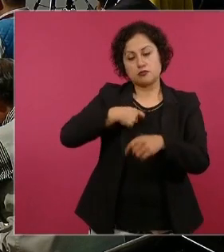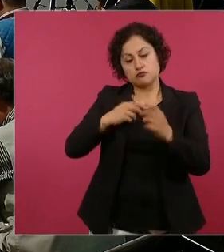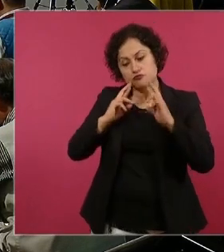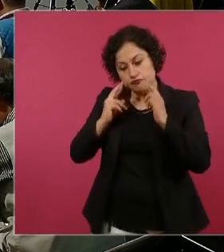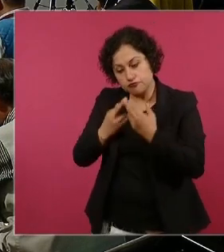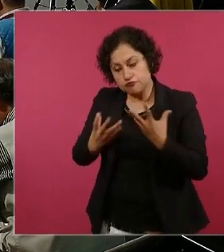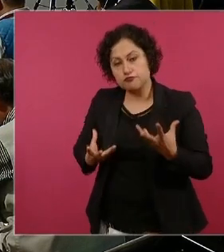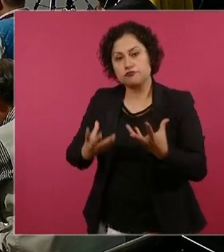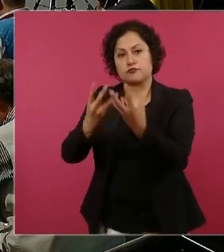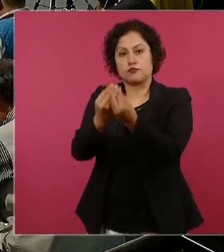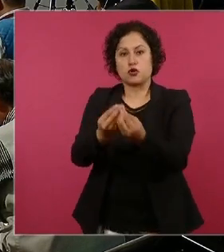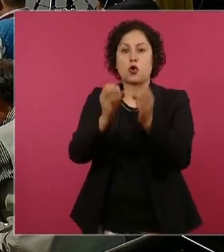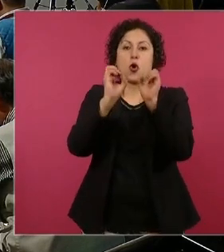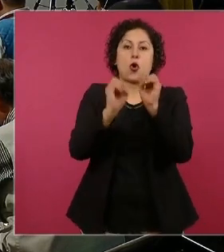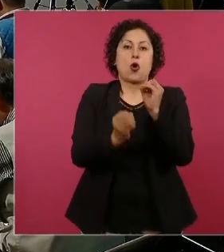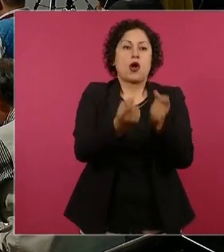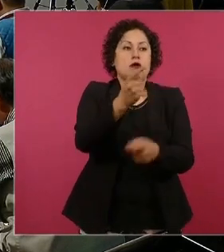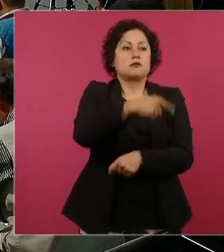heridos,